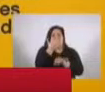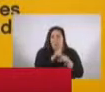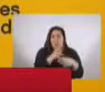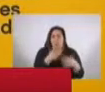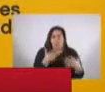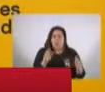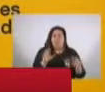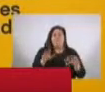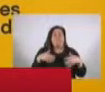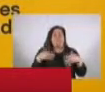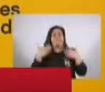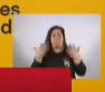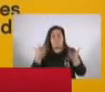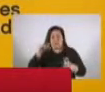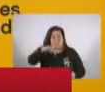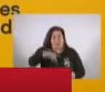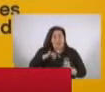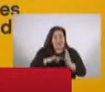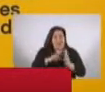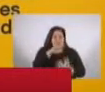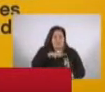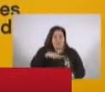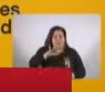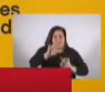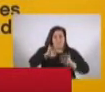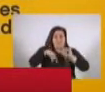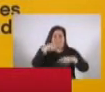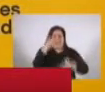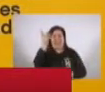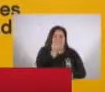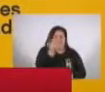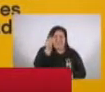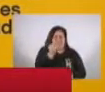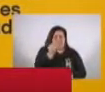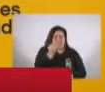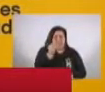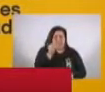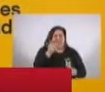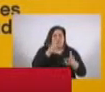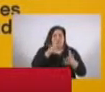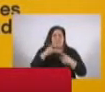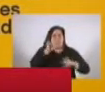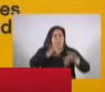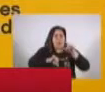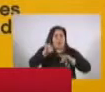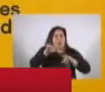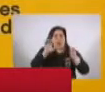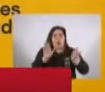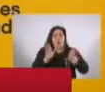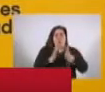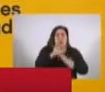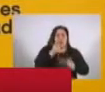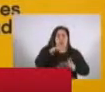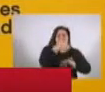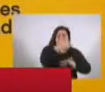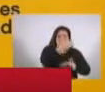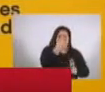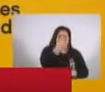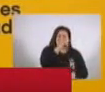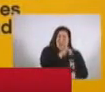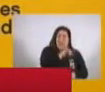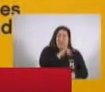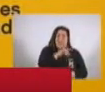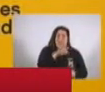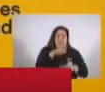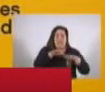electoral justamente en que sea una resolución, que por supuesto son medidas de gestión, pero que sigue sea tan cercano sí. a un mes y